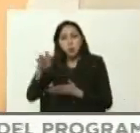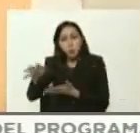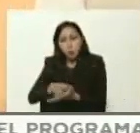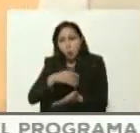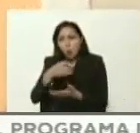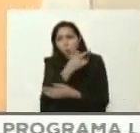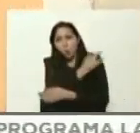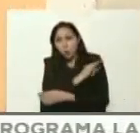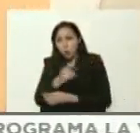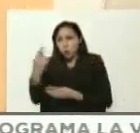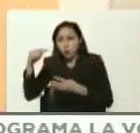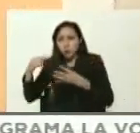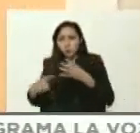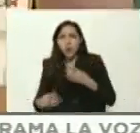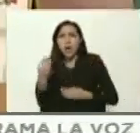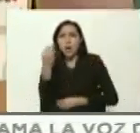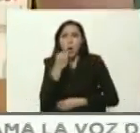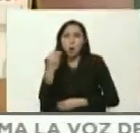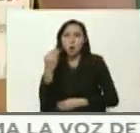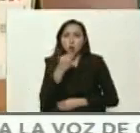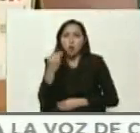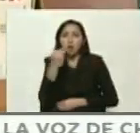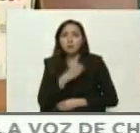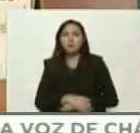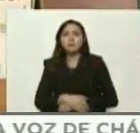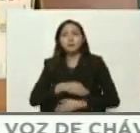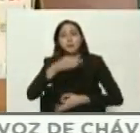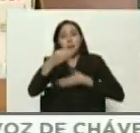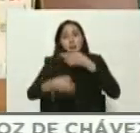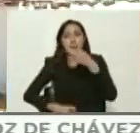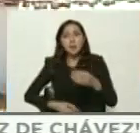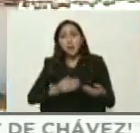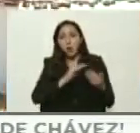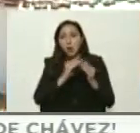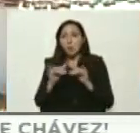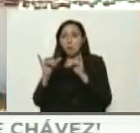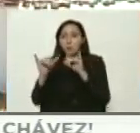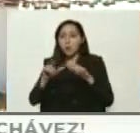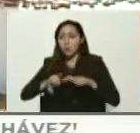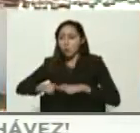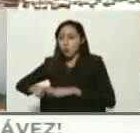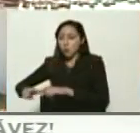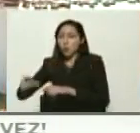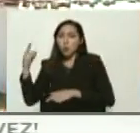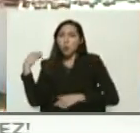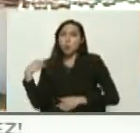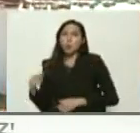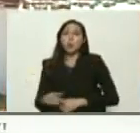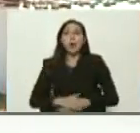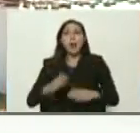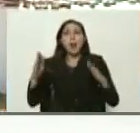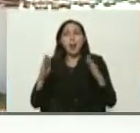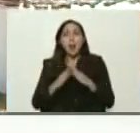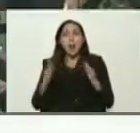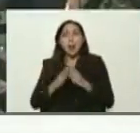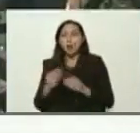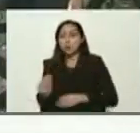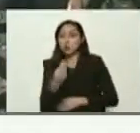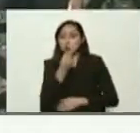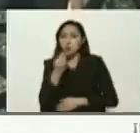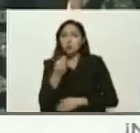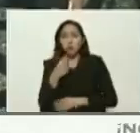tubérculos, siembran vainilla, me estaba explicando la comunidad. En este módulo, presidente, tenemos la Casa de Alimentación.